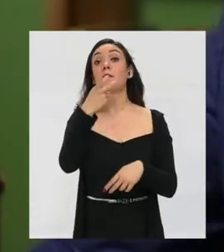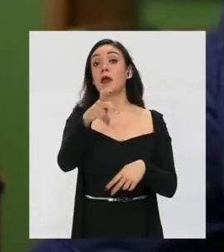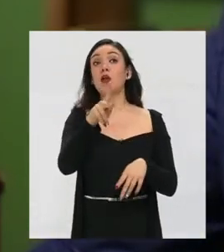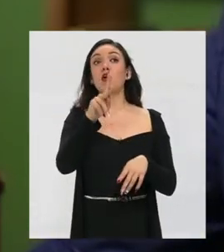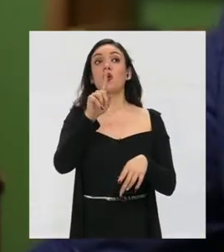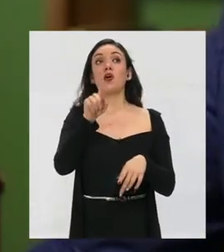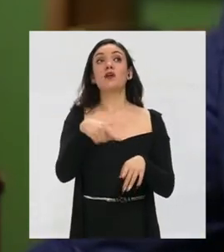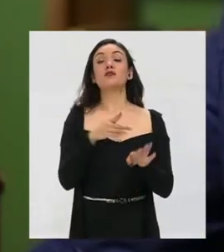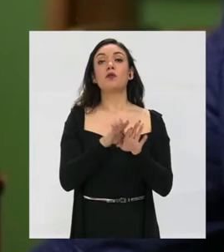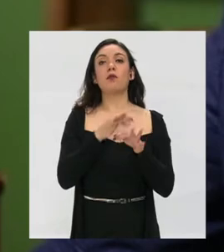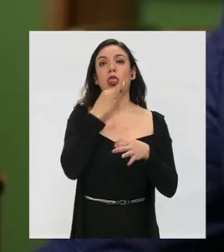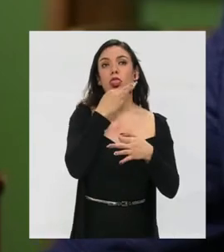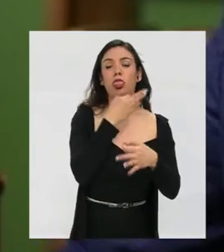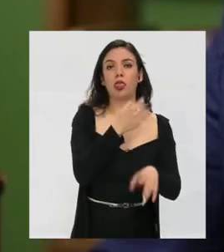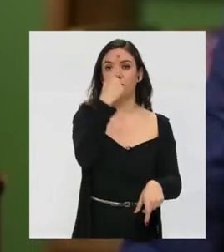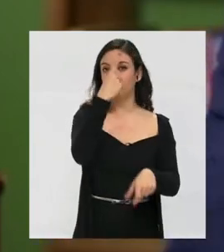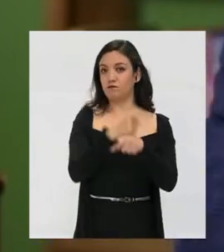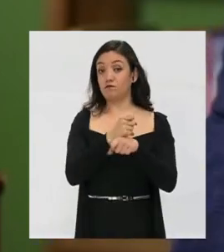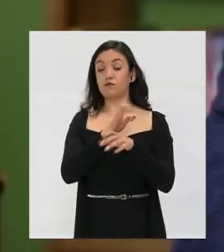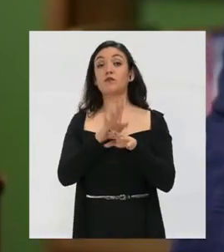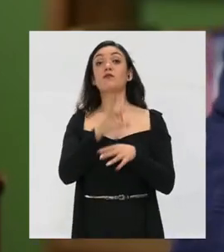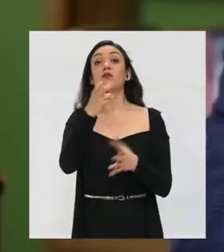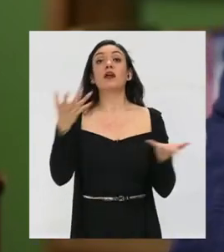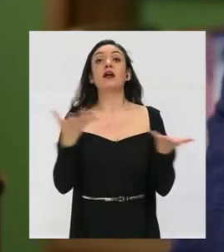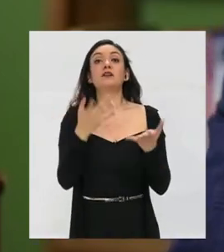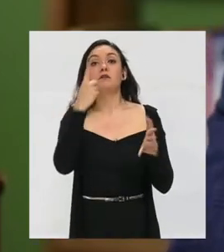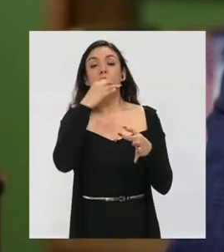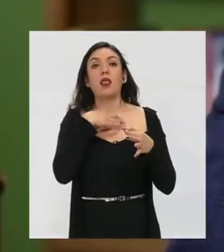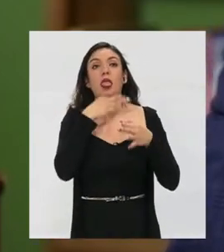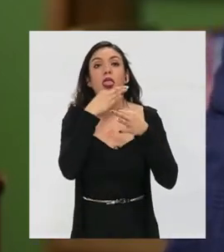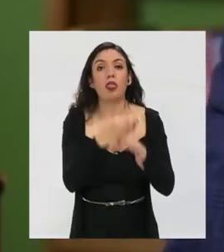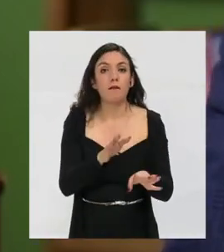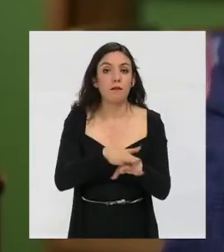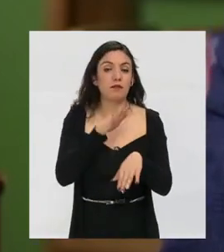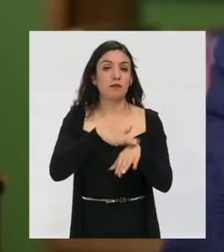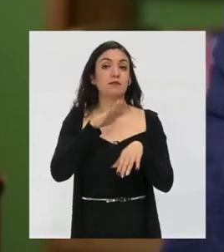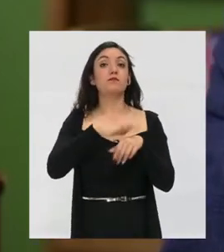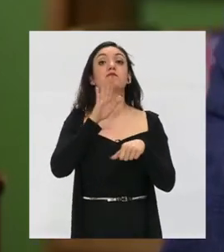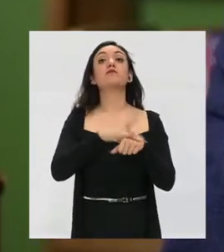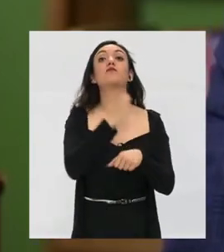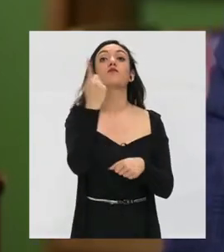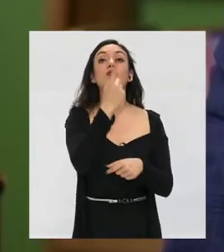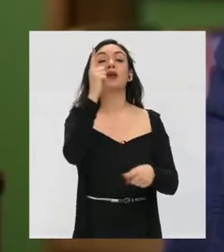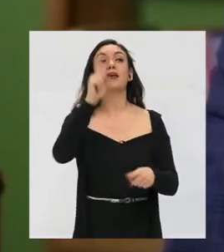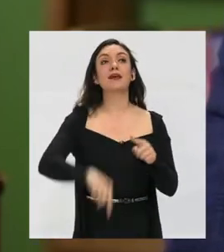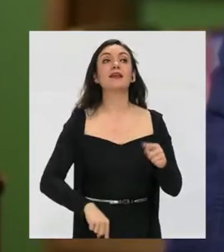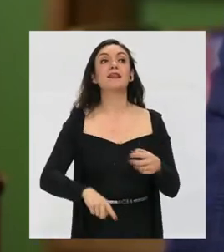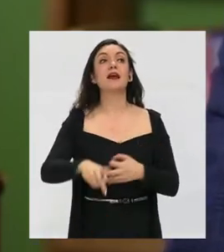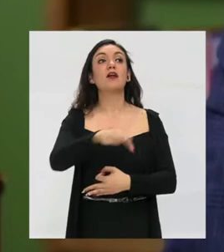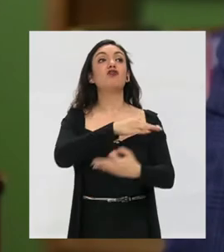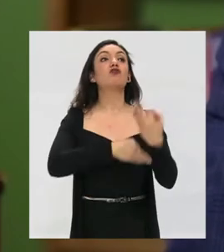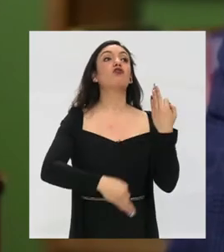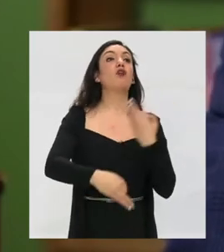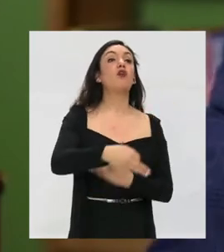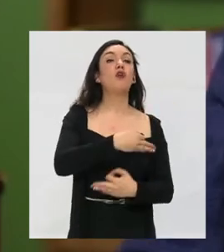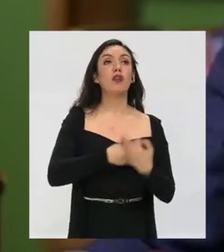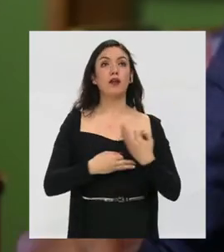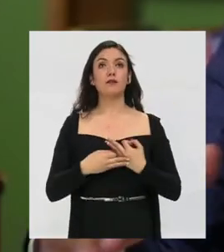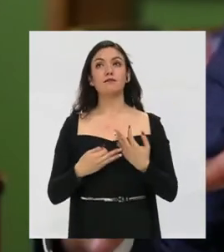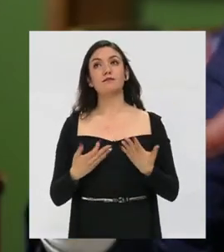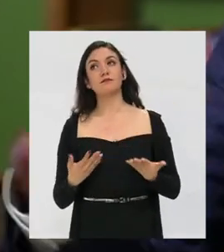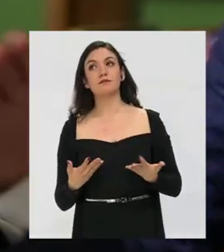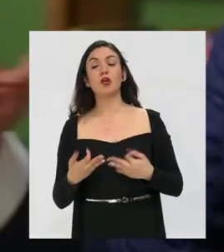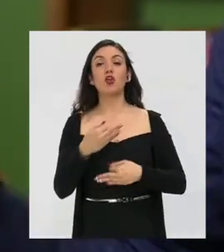están metiendo. Entonces lo que hace que es demasiado adictiva. Eso es lo que hace que sea demasiado adictivo. Porque te